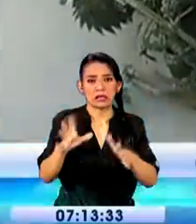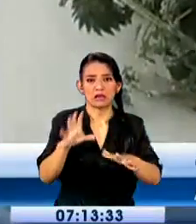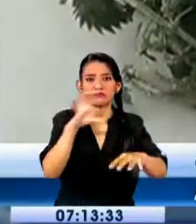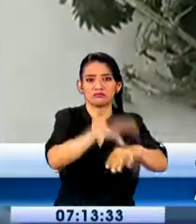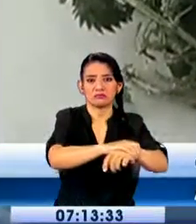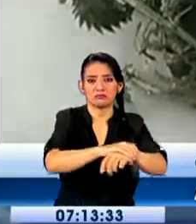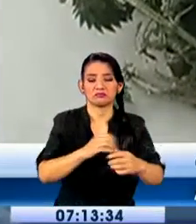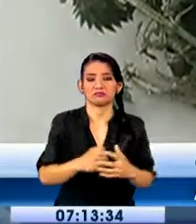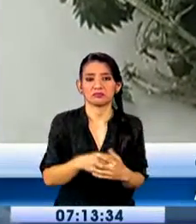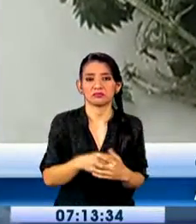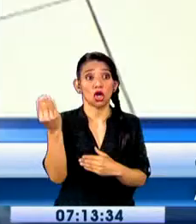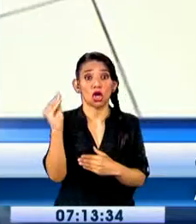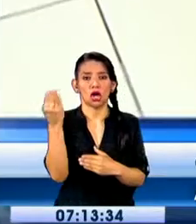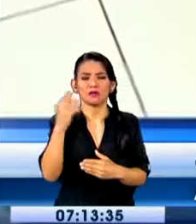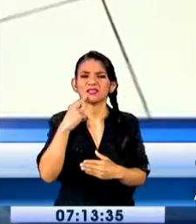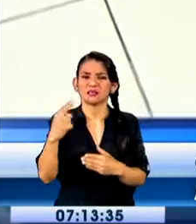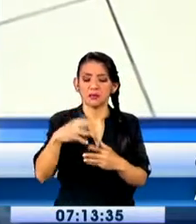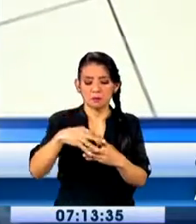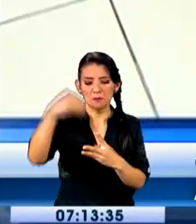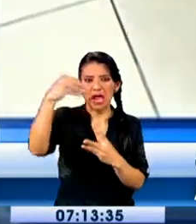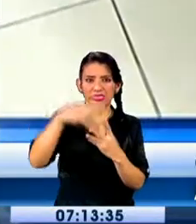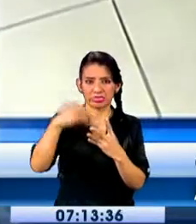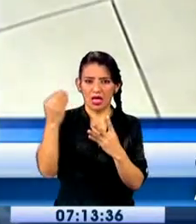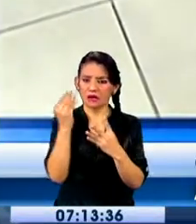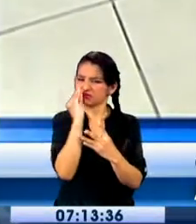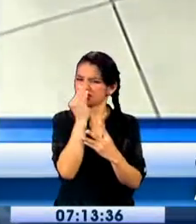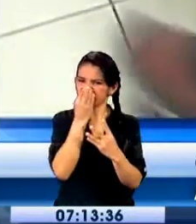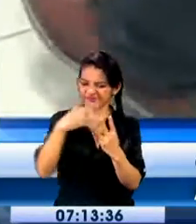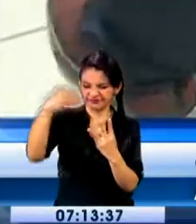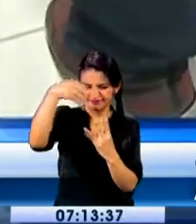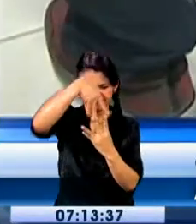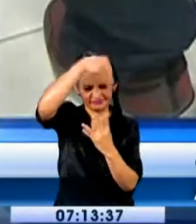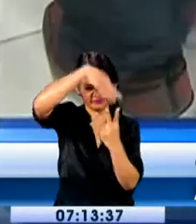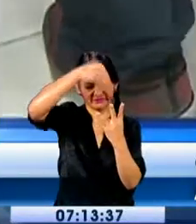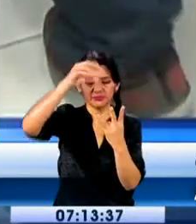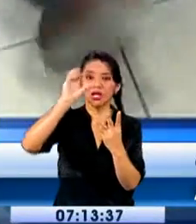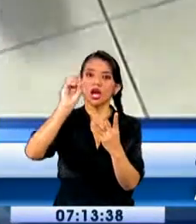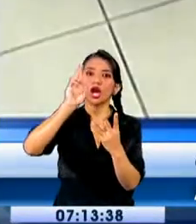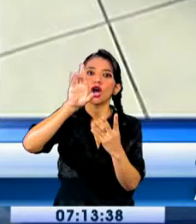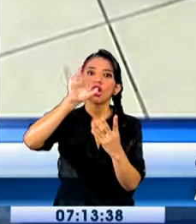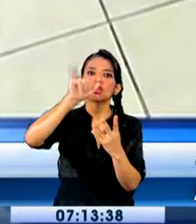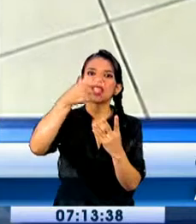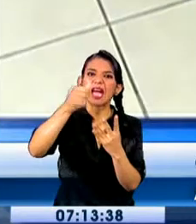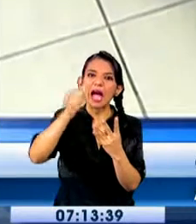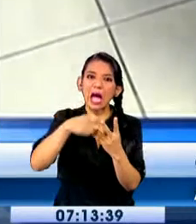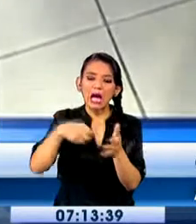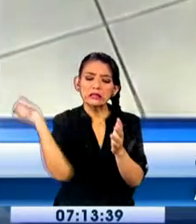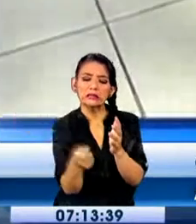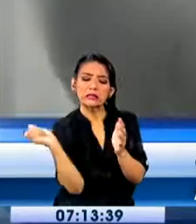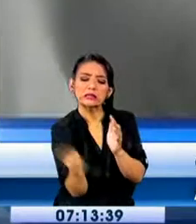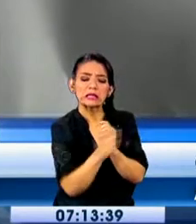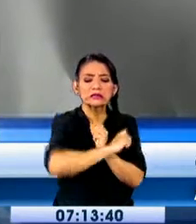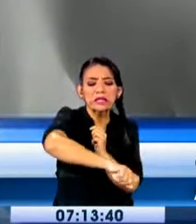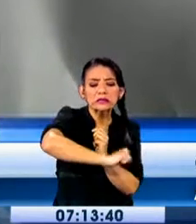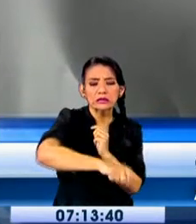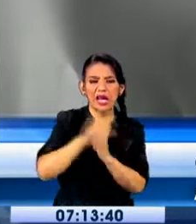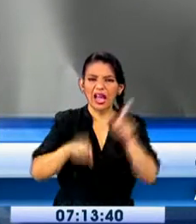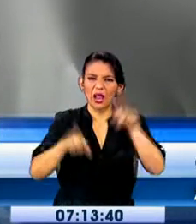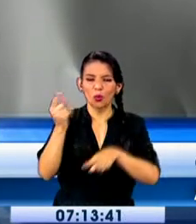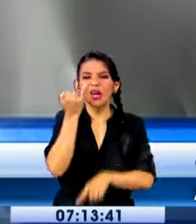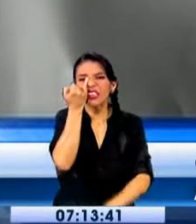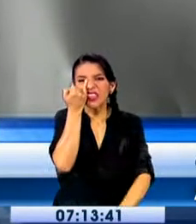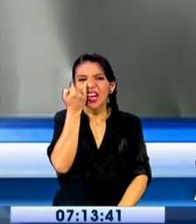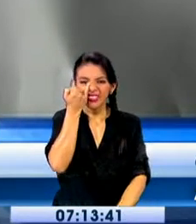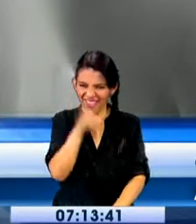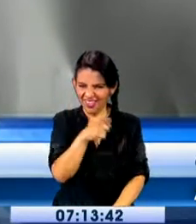una ortiga, una planta que normalmente la utilizan muchas las veces en lo que es ajusticiamientos indígenas,